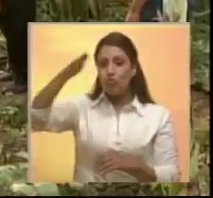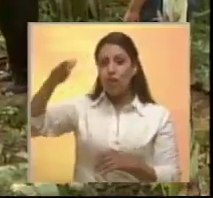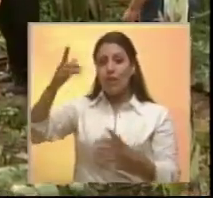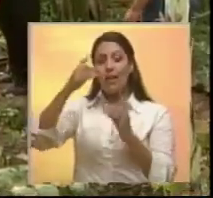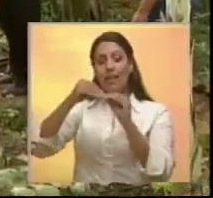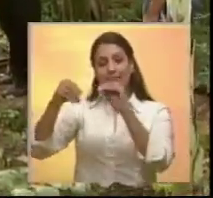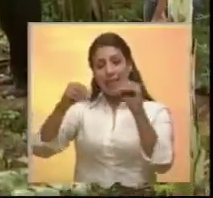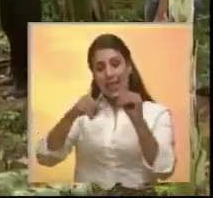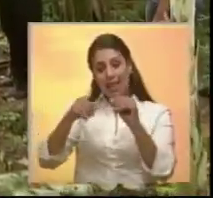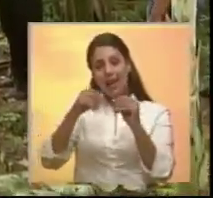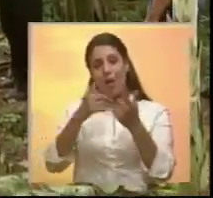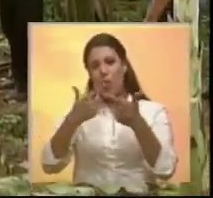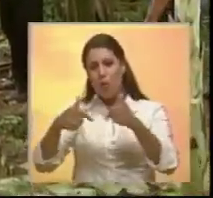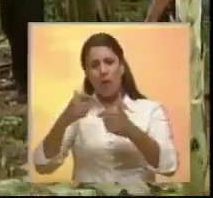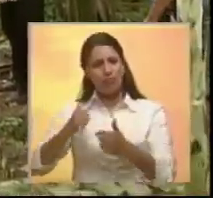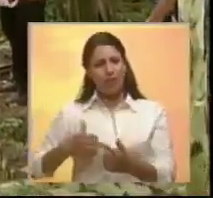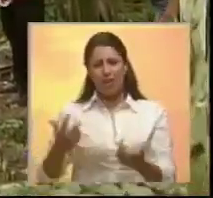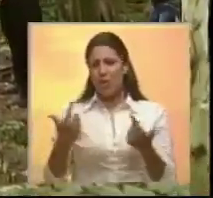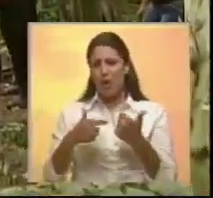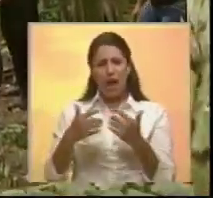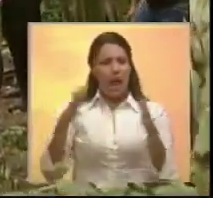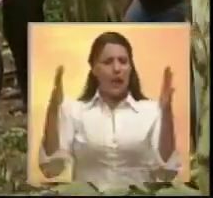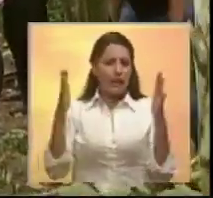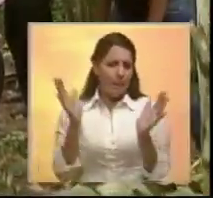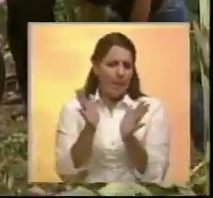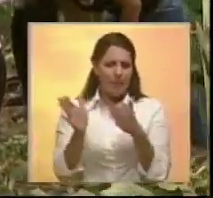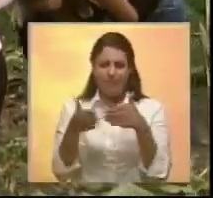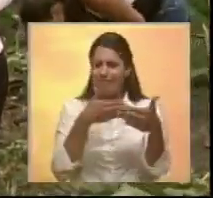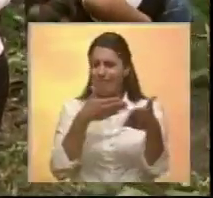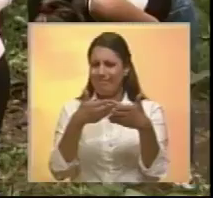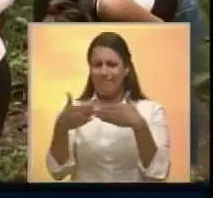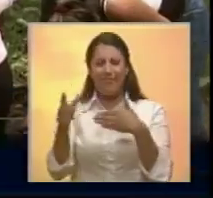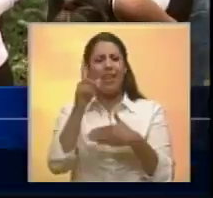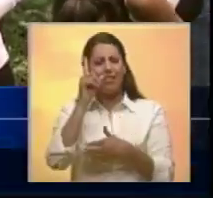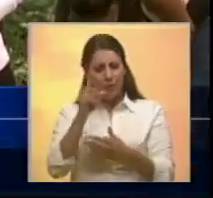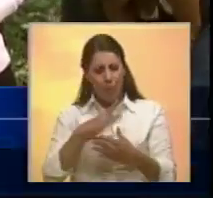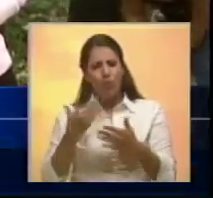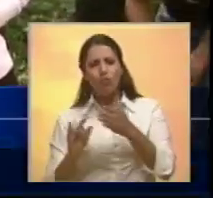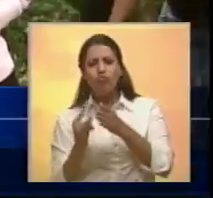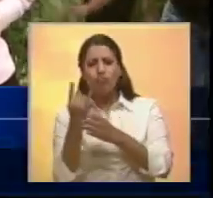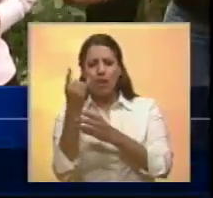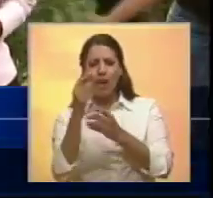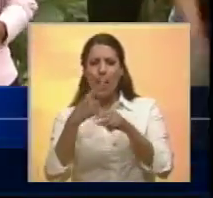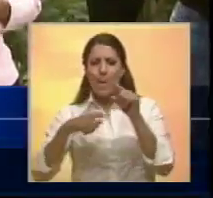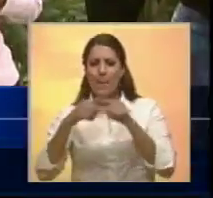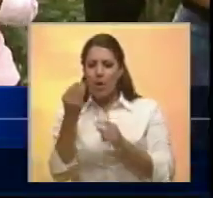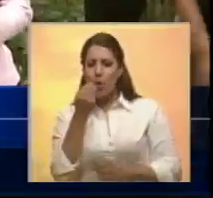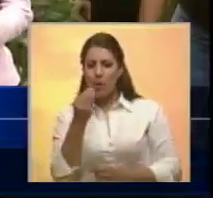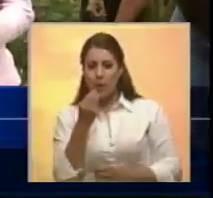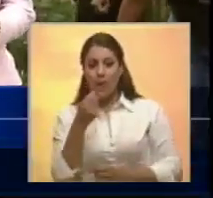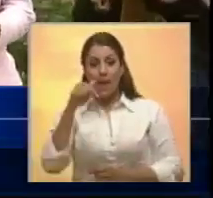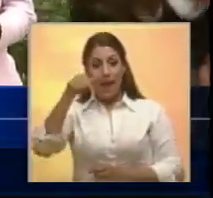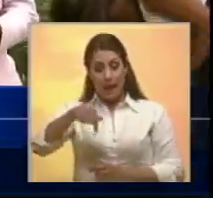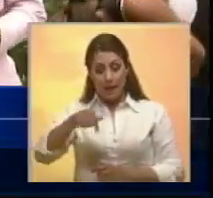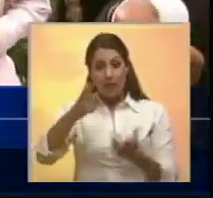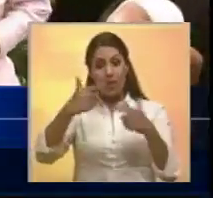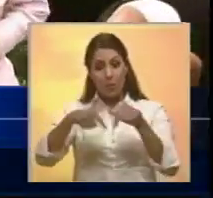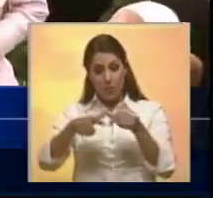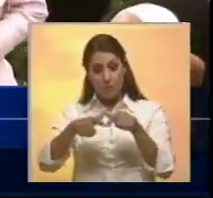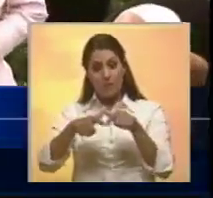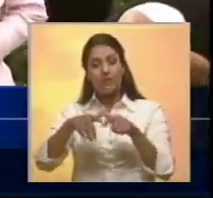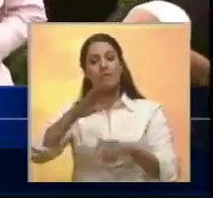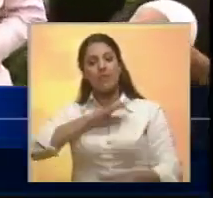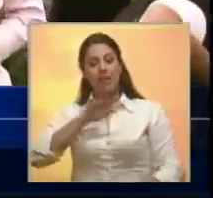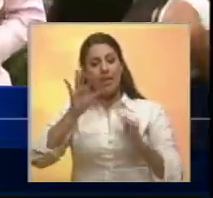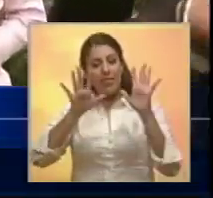terrenos, patios, materos, cualquier espacio, por más grande o más pequeño que sea, es bueno para sembrar legumbres y hortalizas. Acá en este lugar